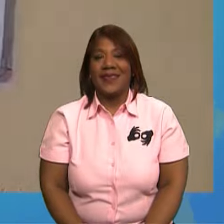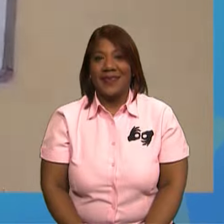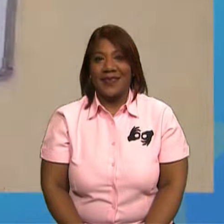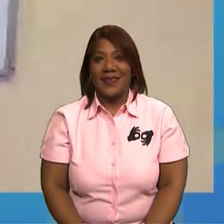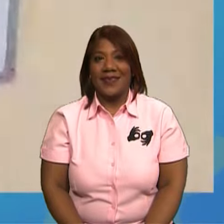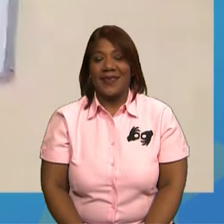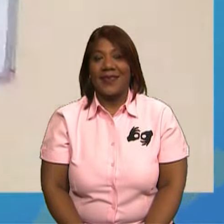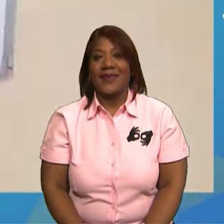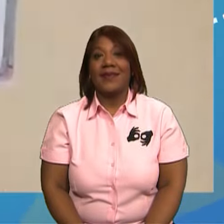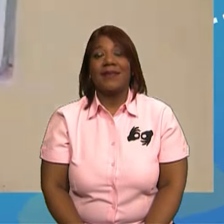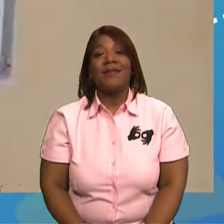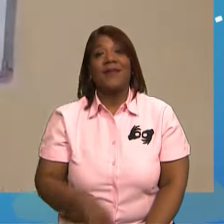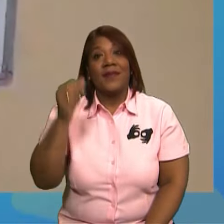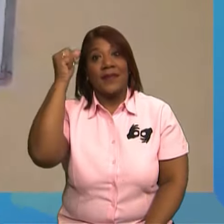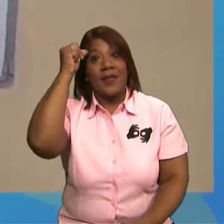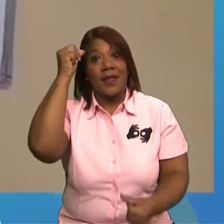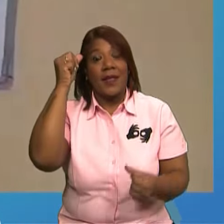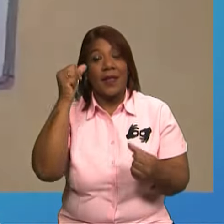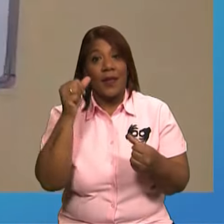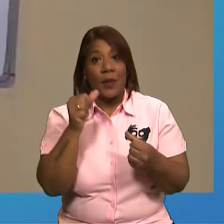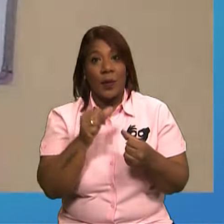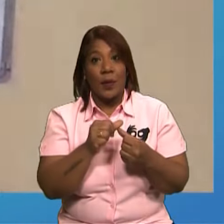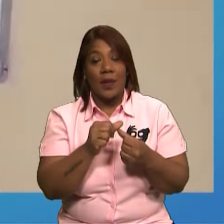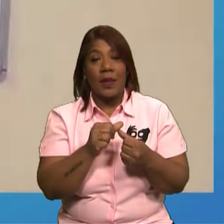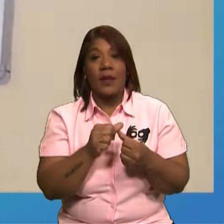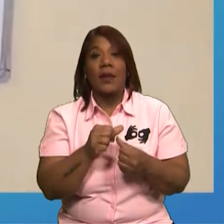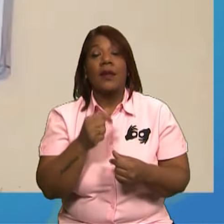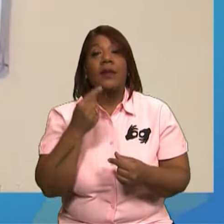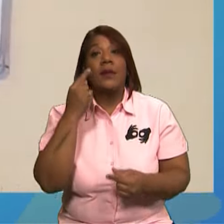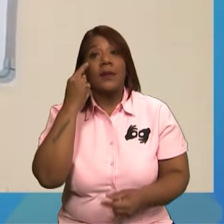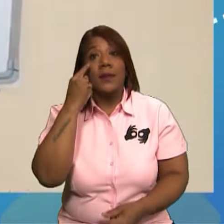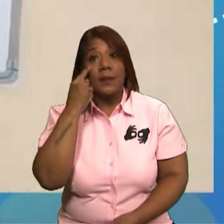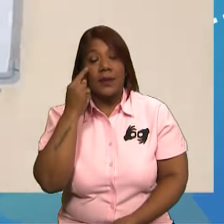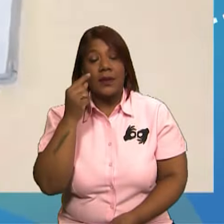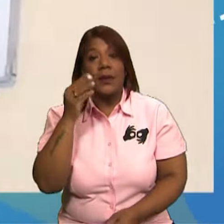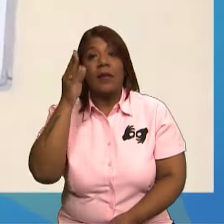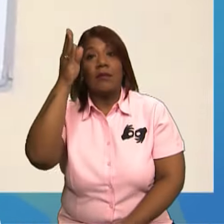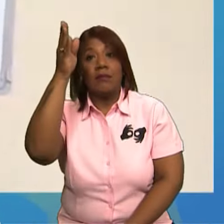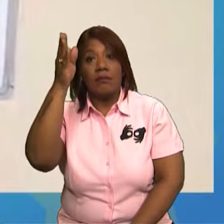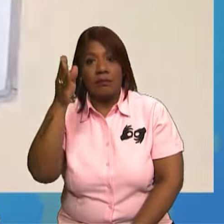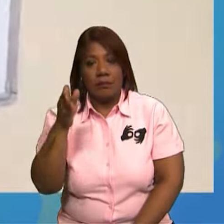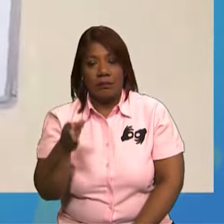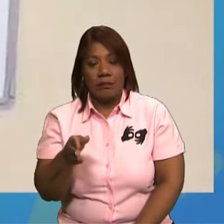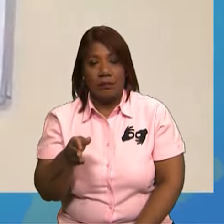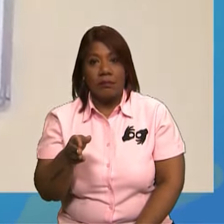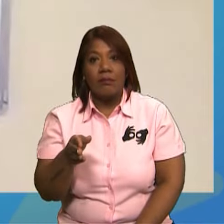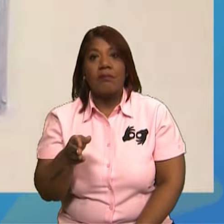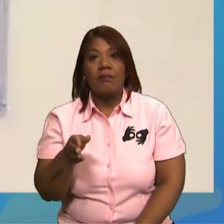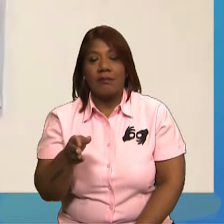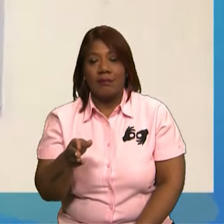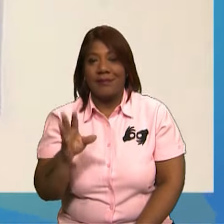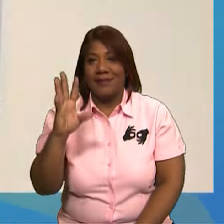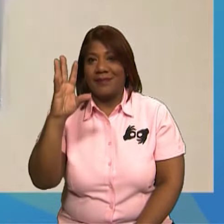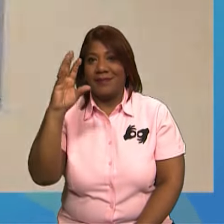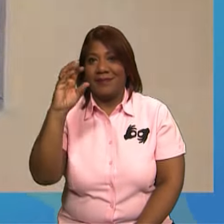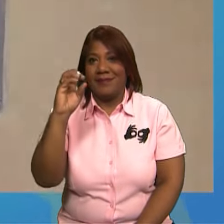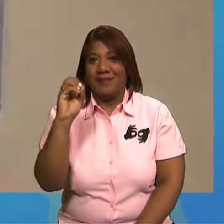y pasamos la línea. Ahora vamos a proceder a sumar. Bajamos el 0